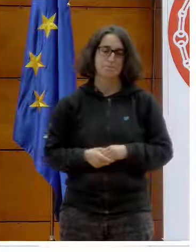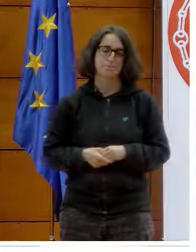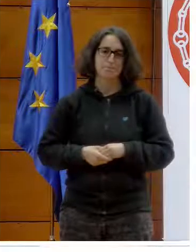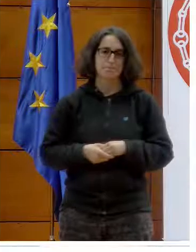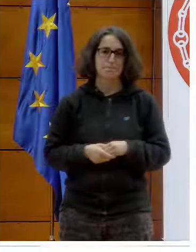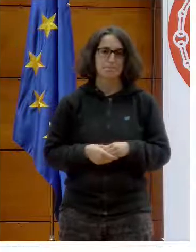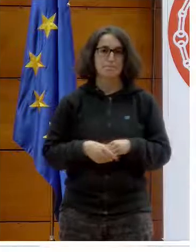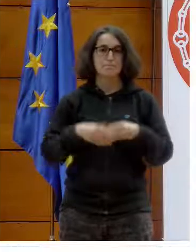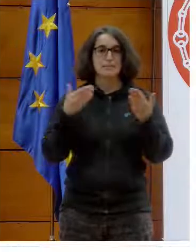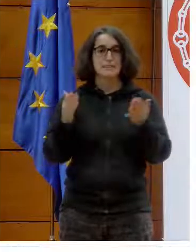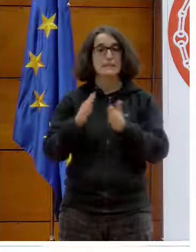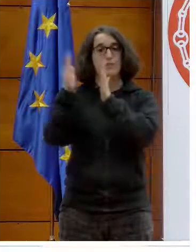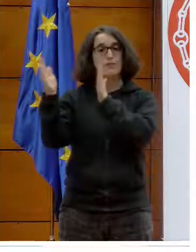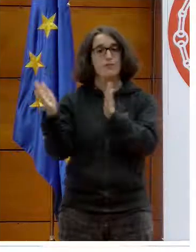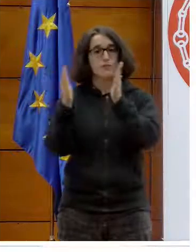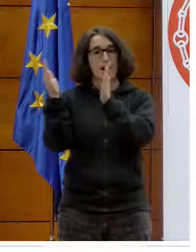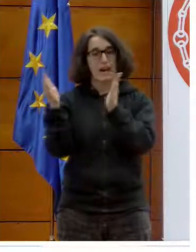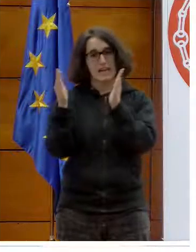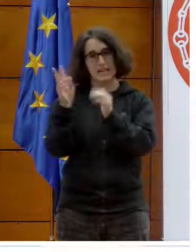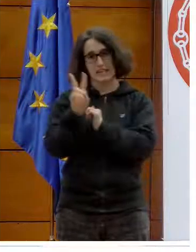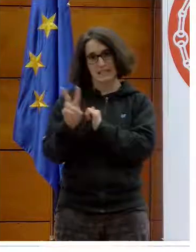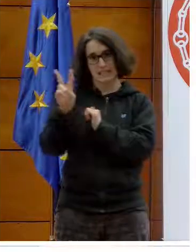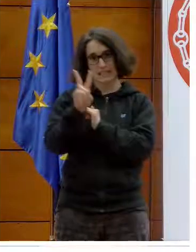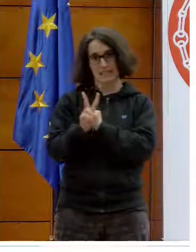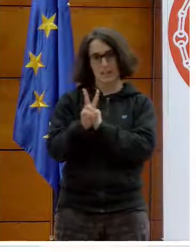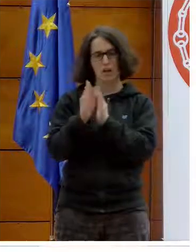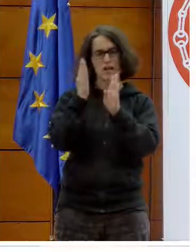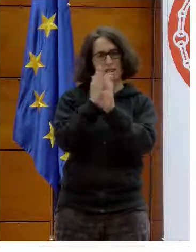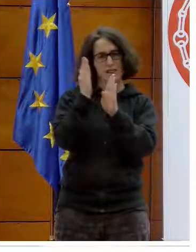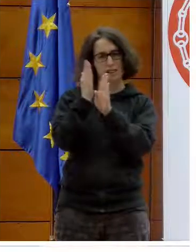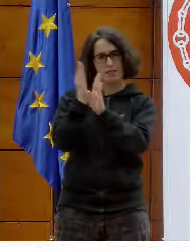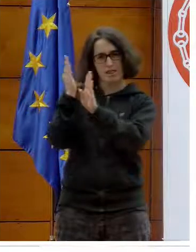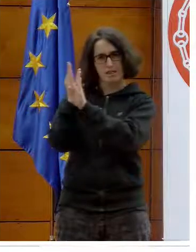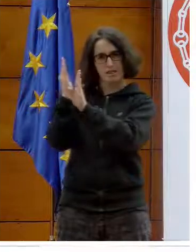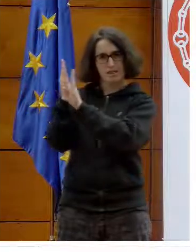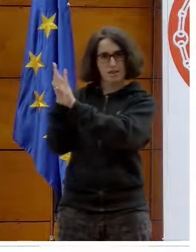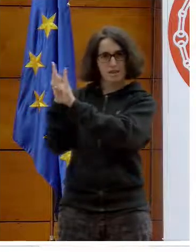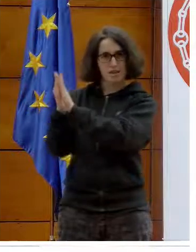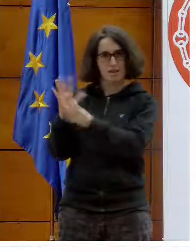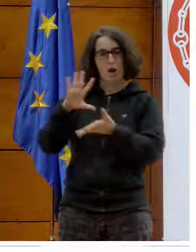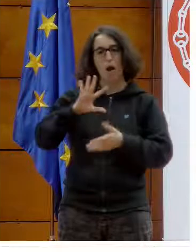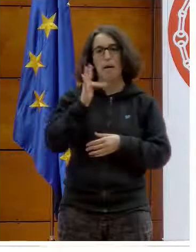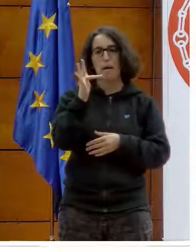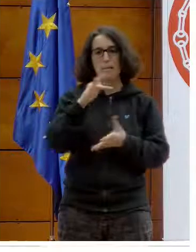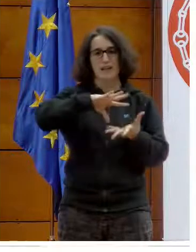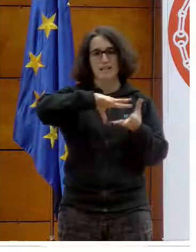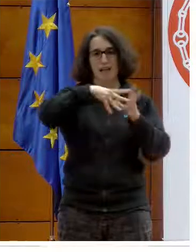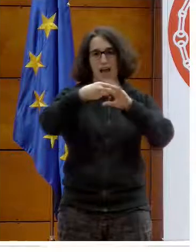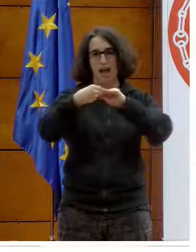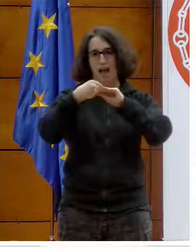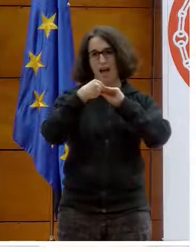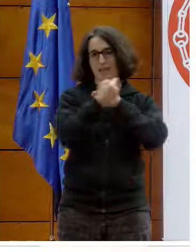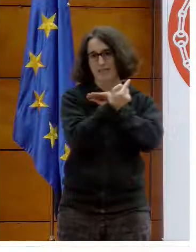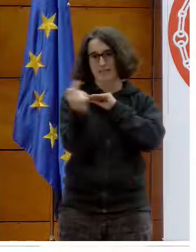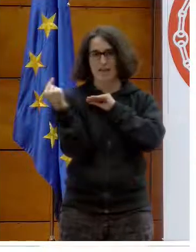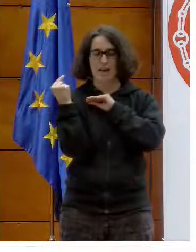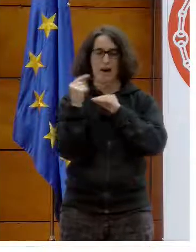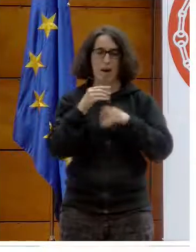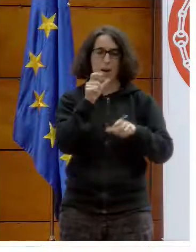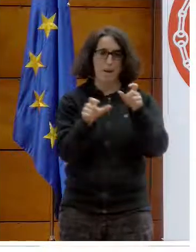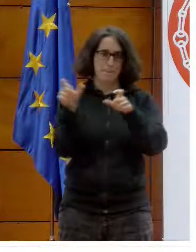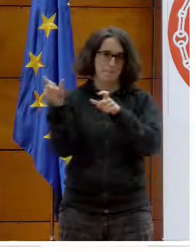hemos trabajado de una manera más estructurada y basándonos ya en objetivos rehabilitadores adaptados a cada paciente, con un menor número